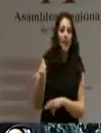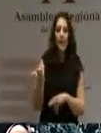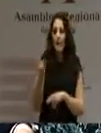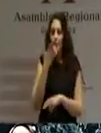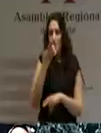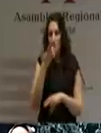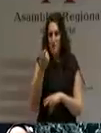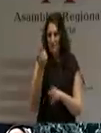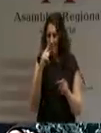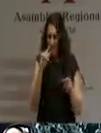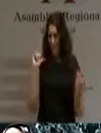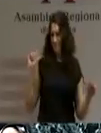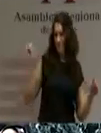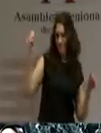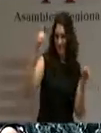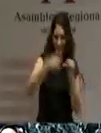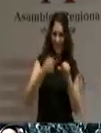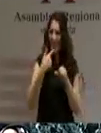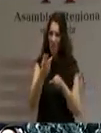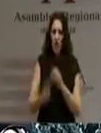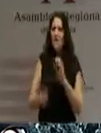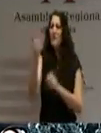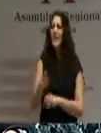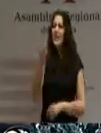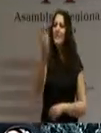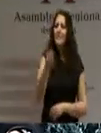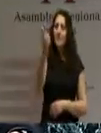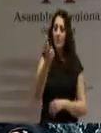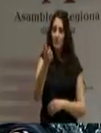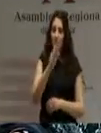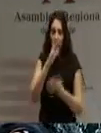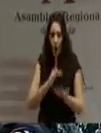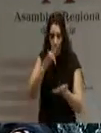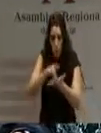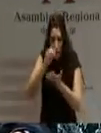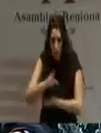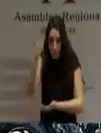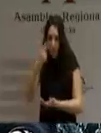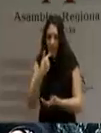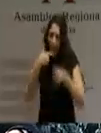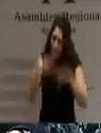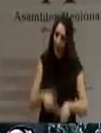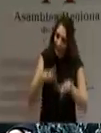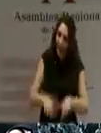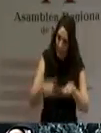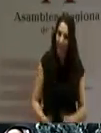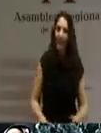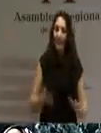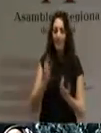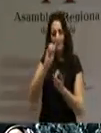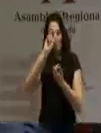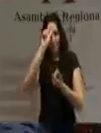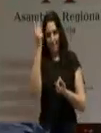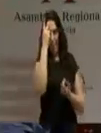mucho tiempo ustedes le han dicho que se vaya, que se vaya, que se vaya, y ahora que se va le dicen que se quede, que se quede, que se quede. No se